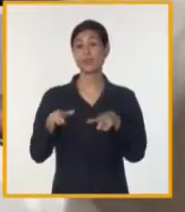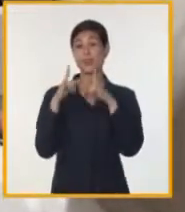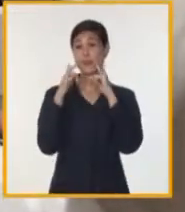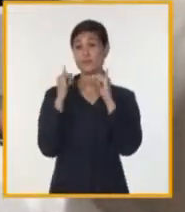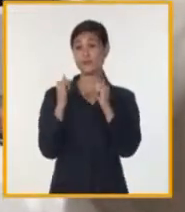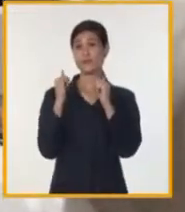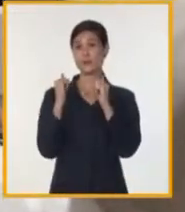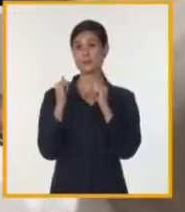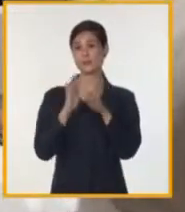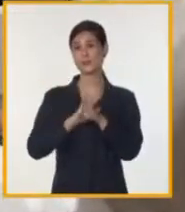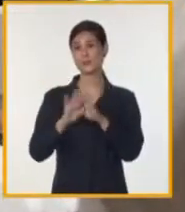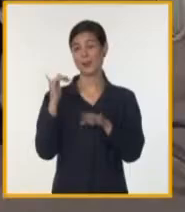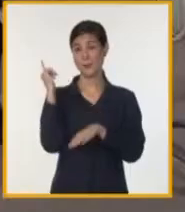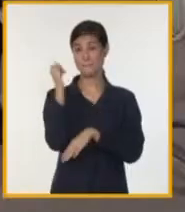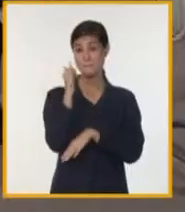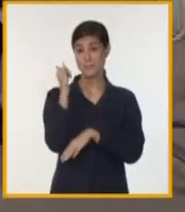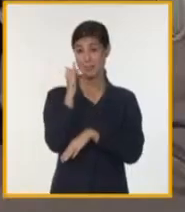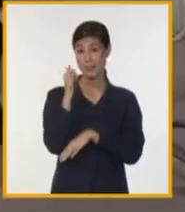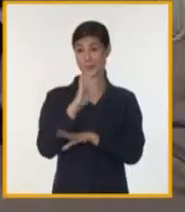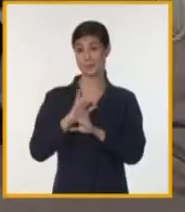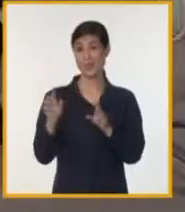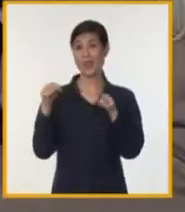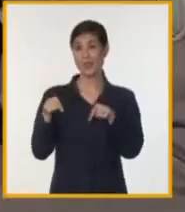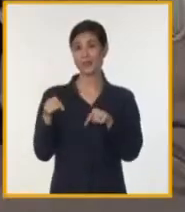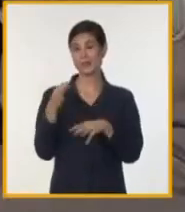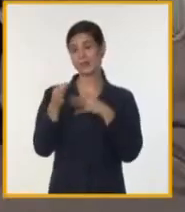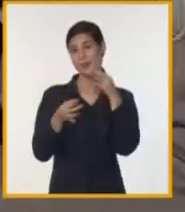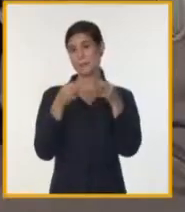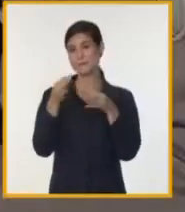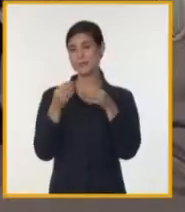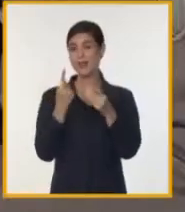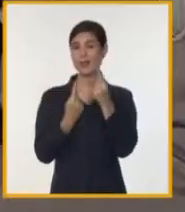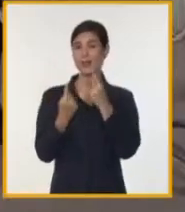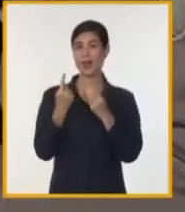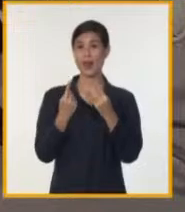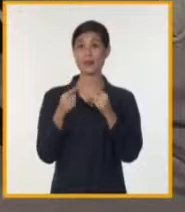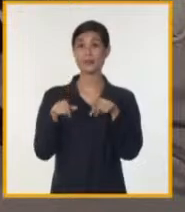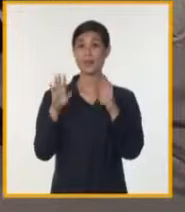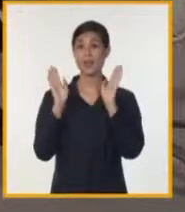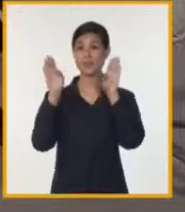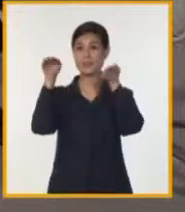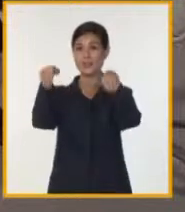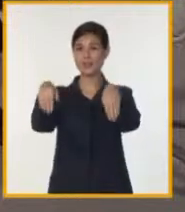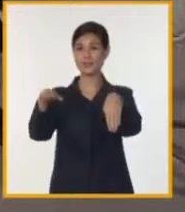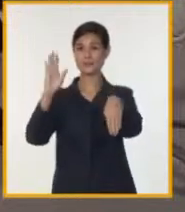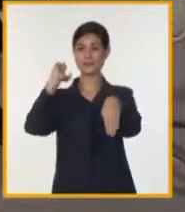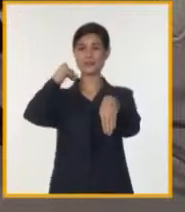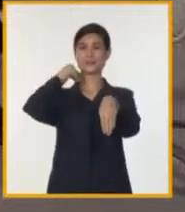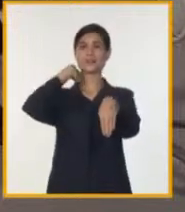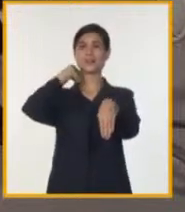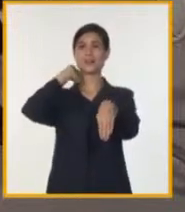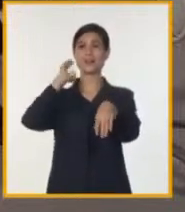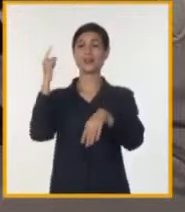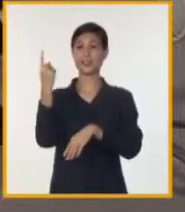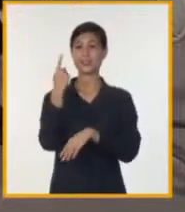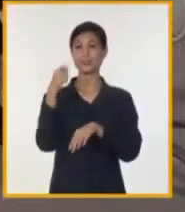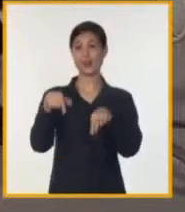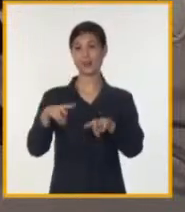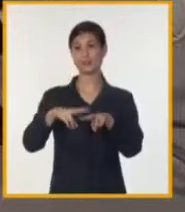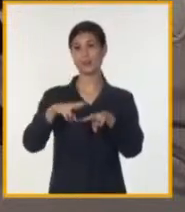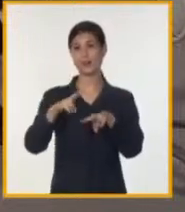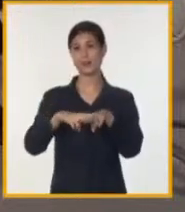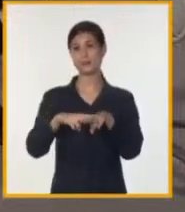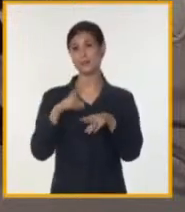desde allí, desde la propia sede de la terminal de ómnibus nacionales. ¿Cómo anda hoy